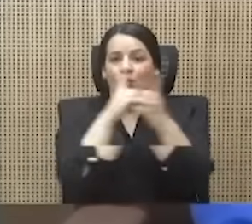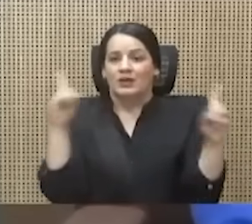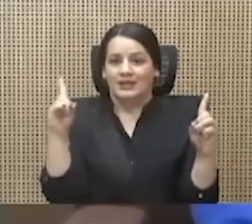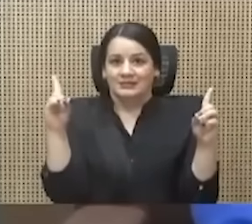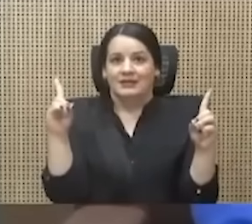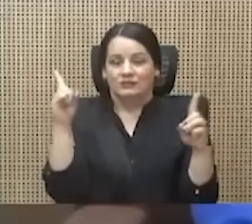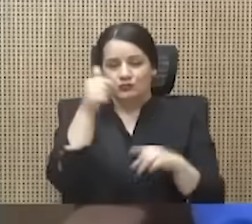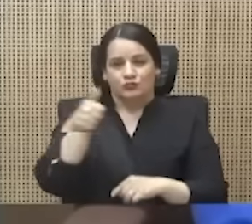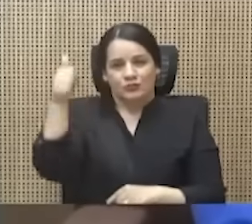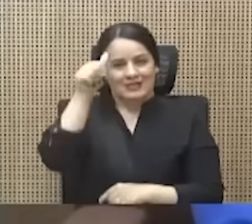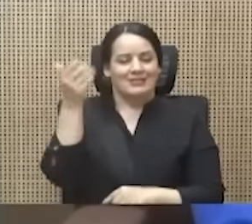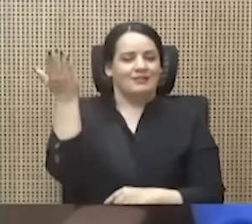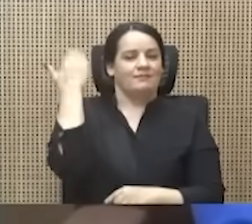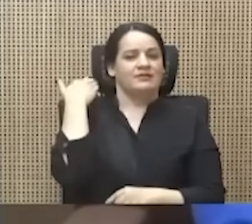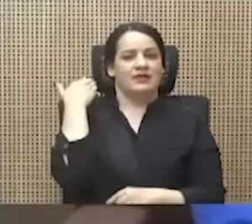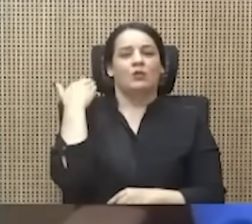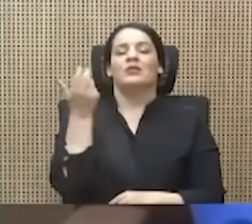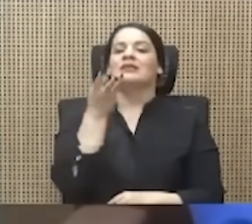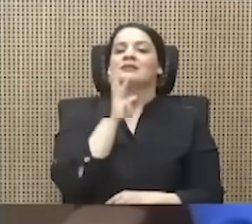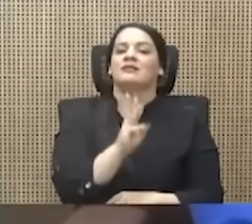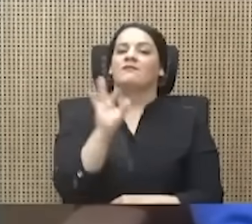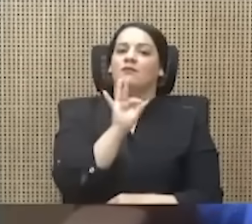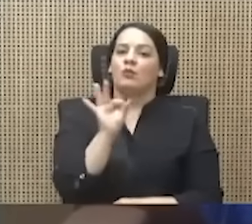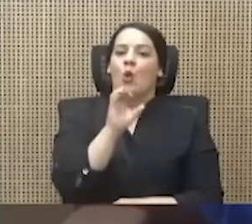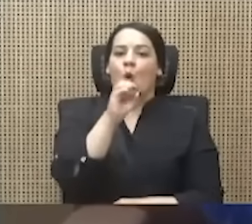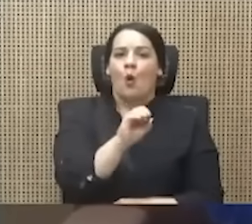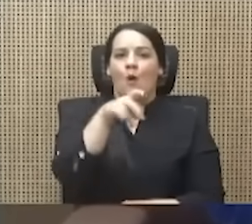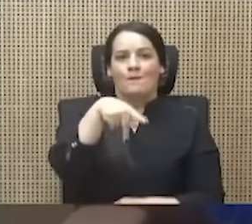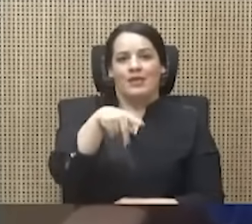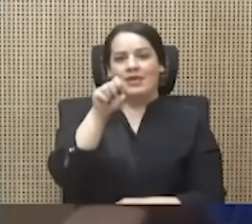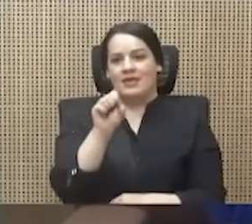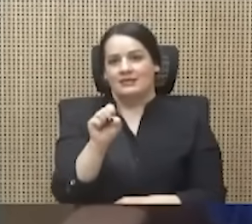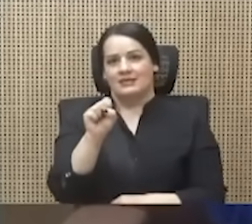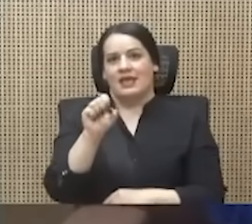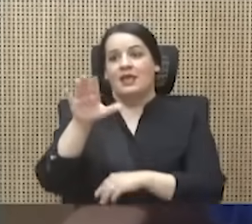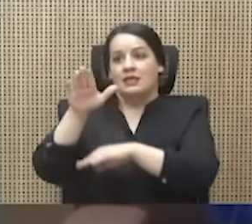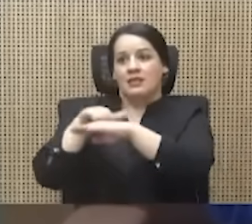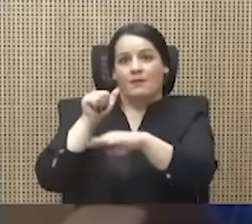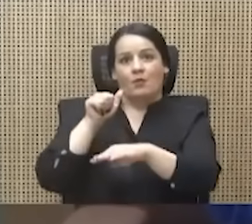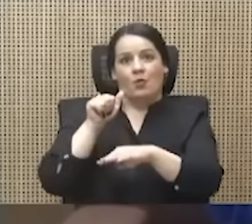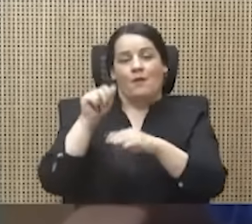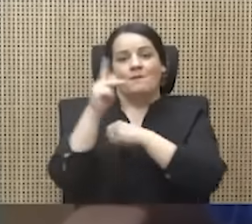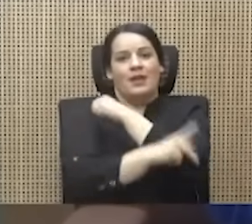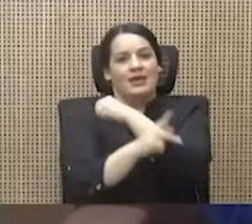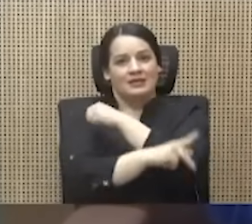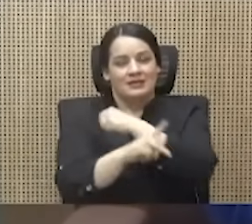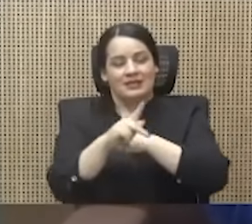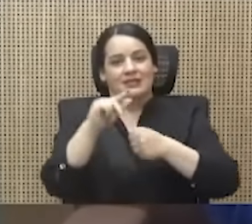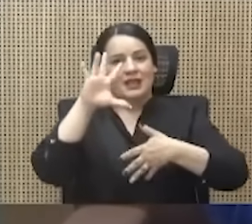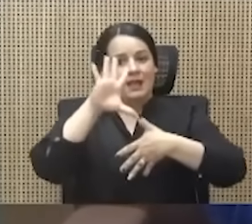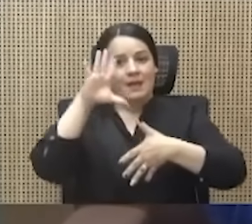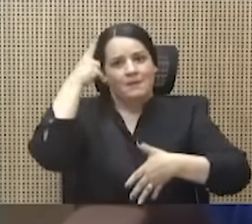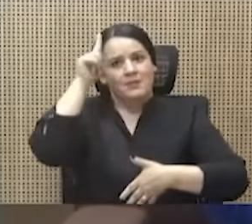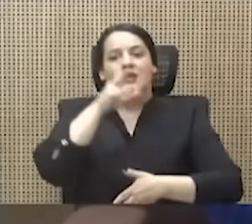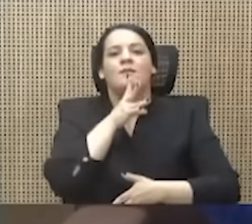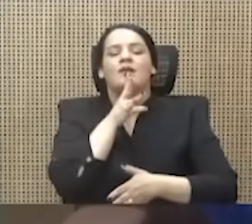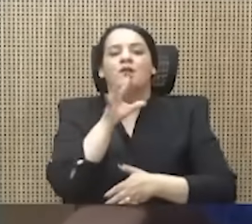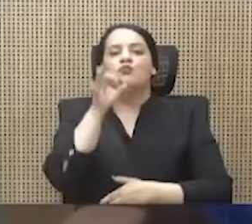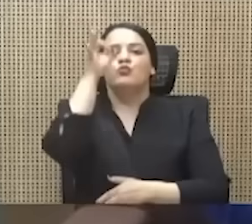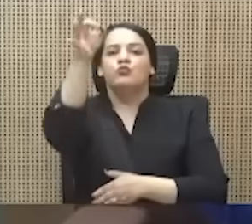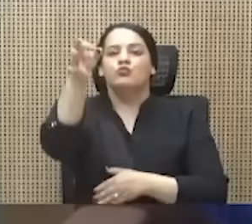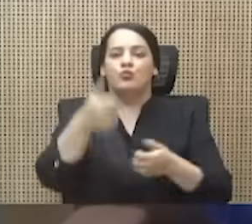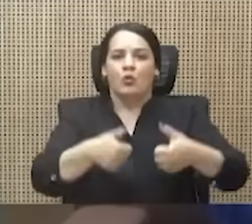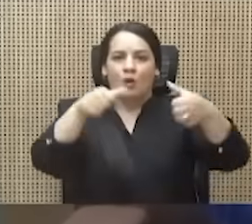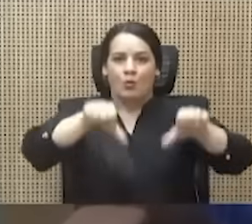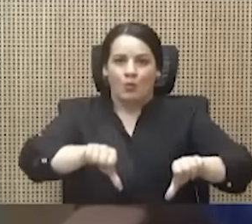de febrero, la OPS convocó una reunión de países de las Américas sobre el futuro para hablar sobre el futuro acuerdo global